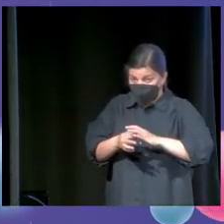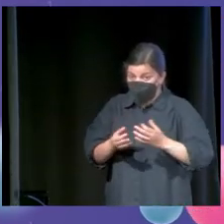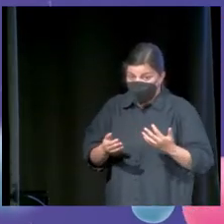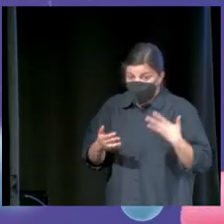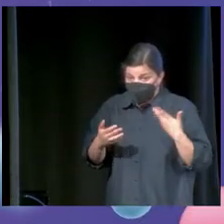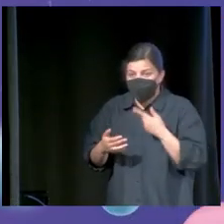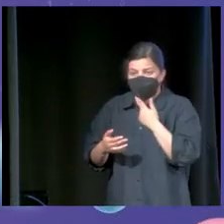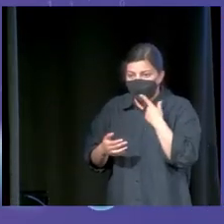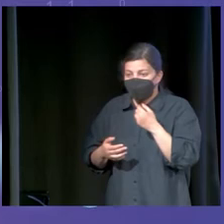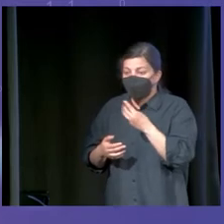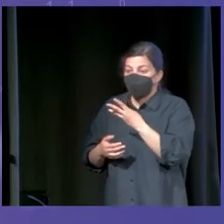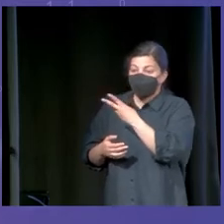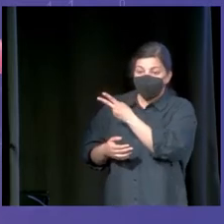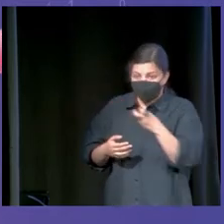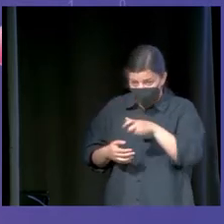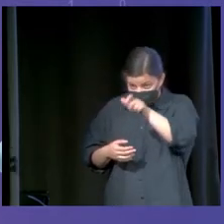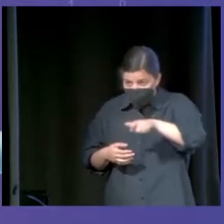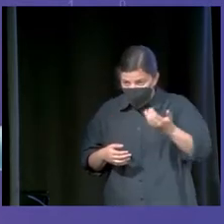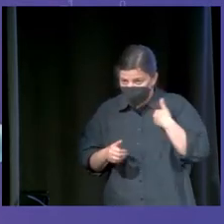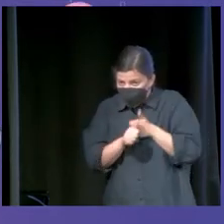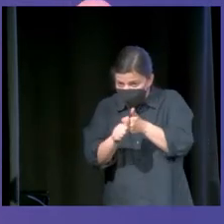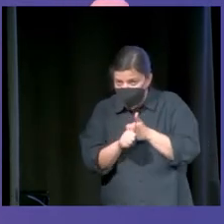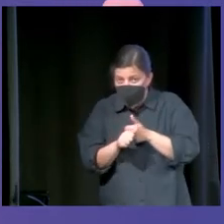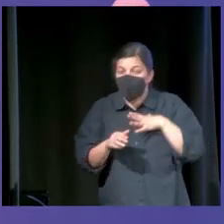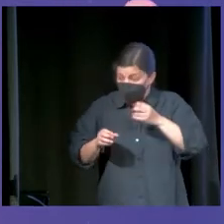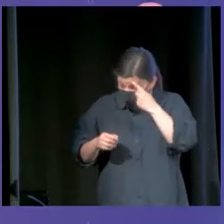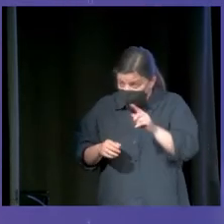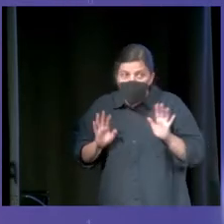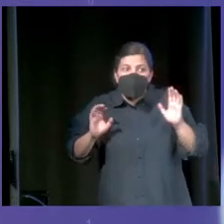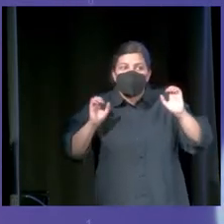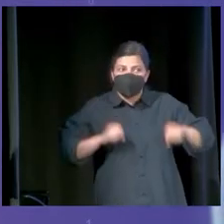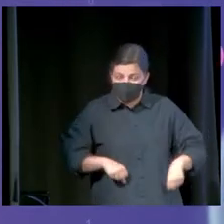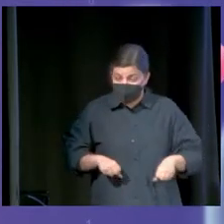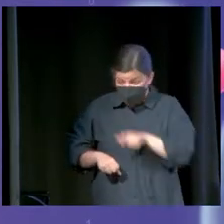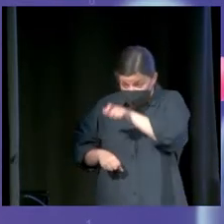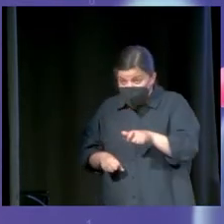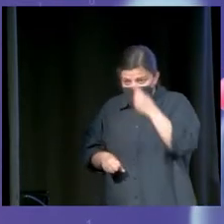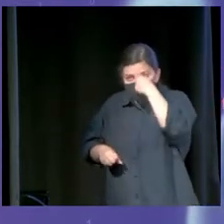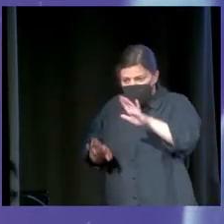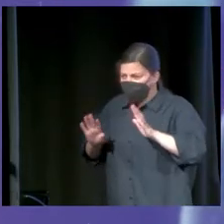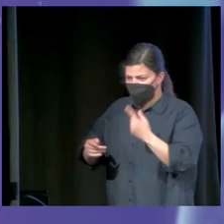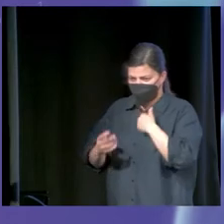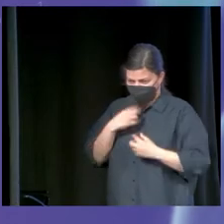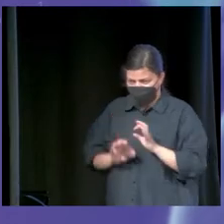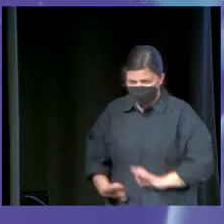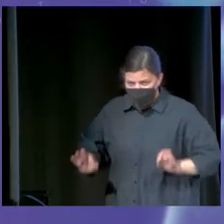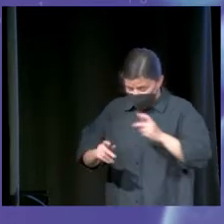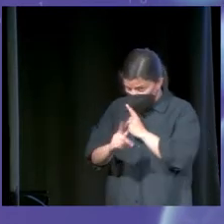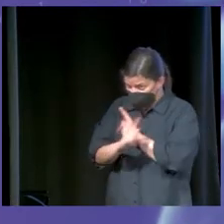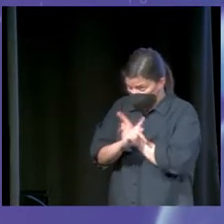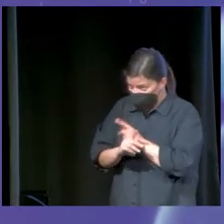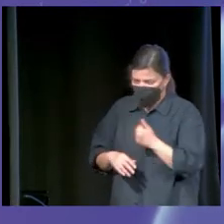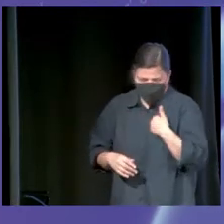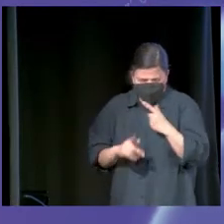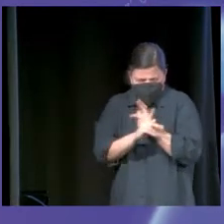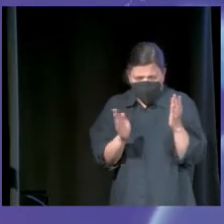que tienes 200 contactos que te siguen. Igual ya lo saben. Y yo, ah, vaya. Y la gente lo sabía, pero no nos lo decíamos. Y dije, hala, que me sigues en TikTok. Y él, no, pero si yo no